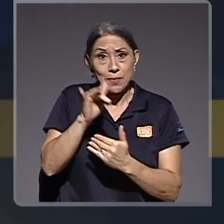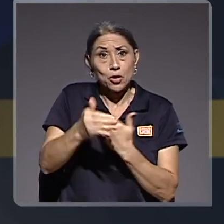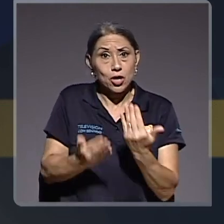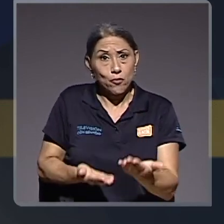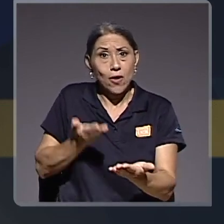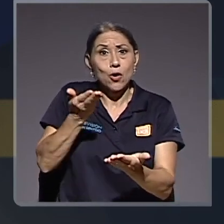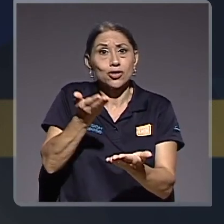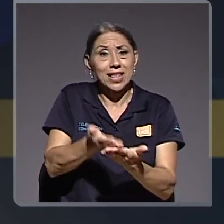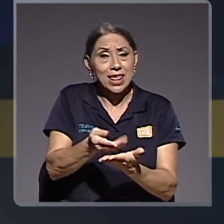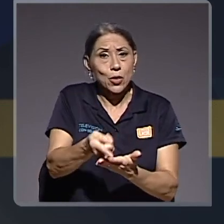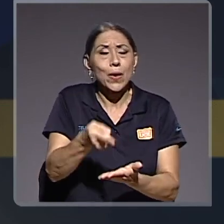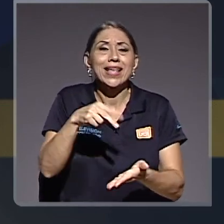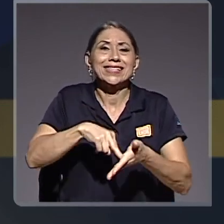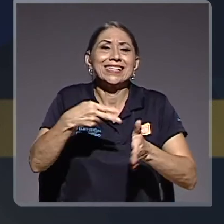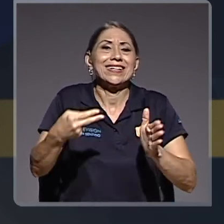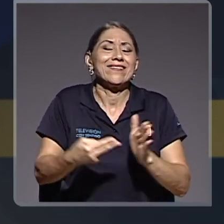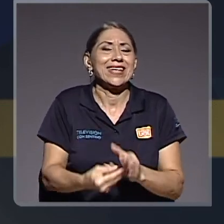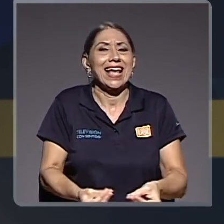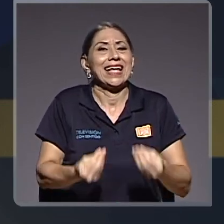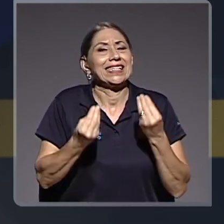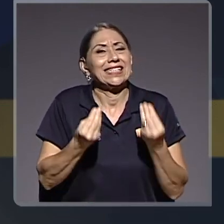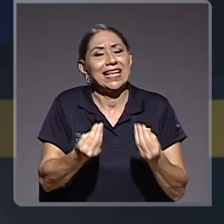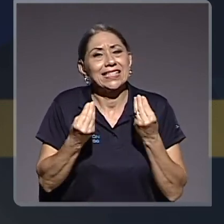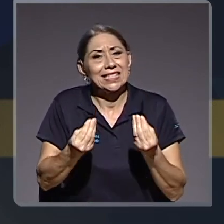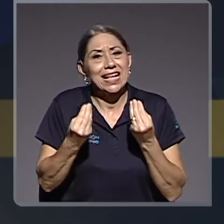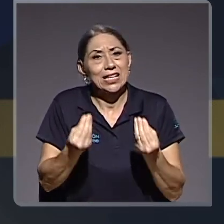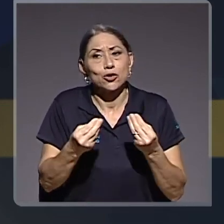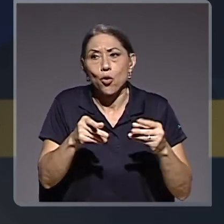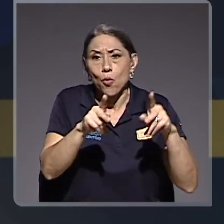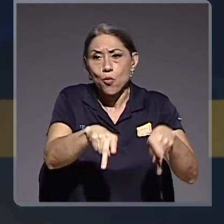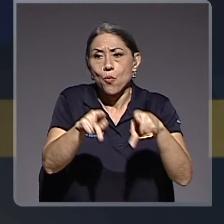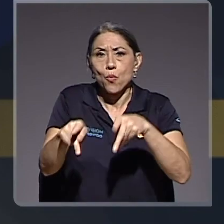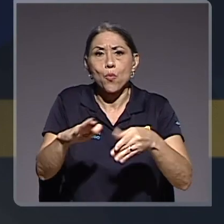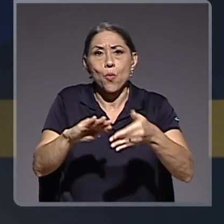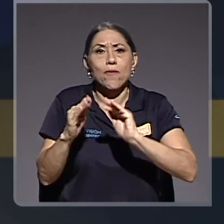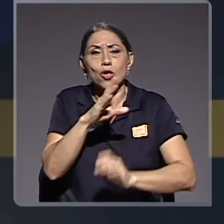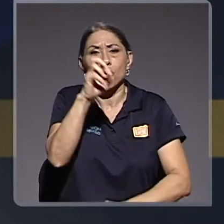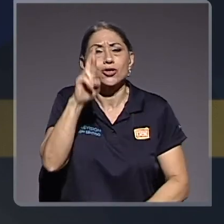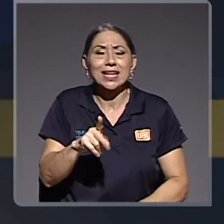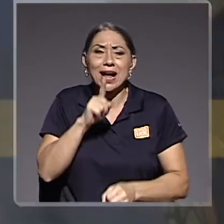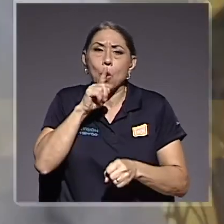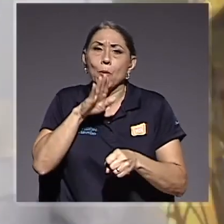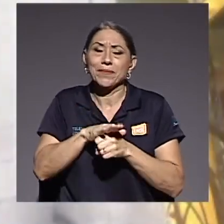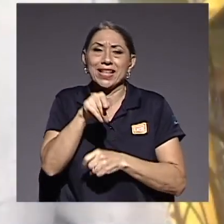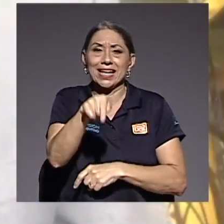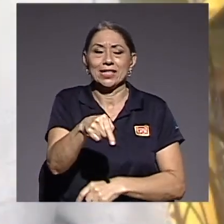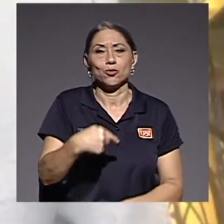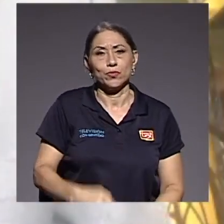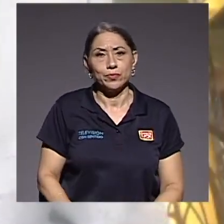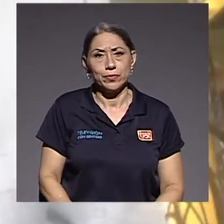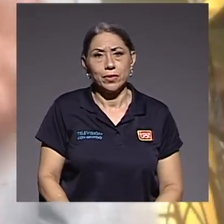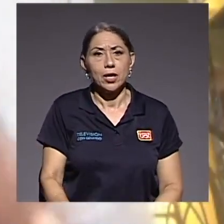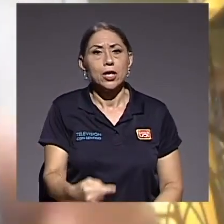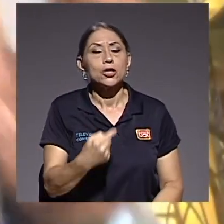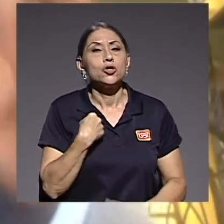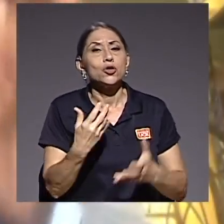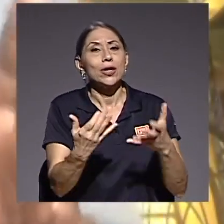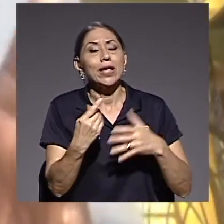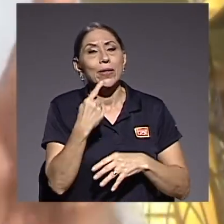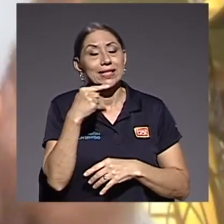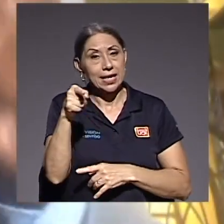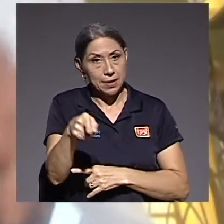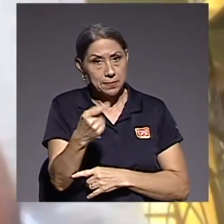es exceso comprometer al pueblo de Costa Rica en eso. Yo quiero decirles, para poner esto en